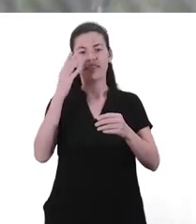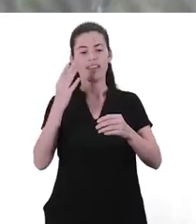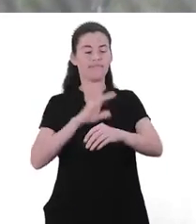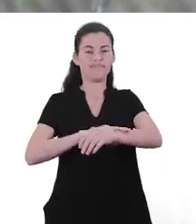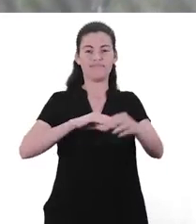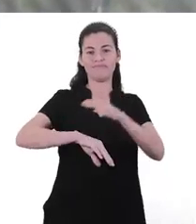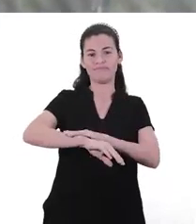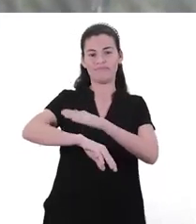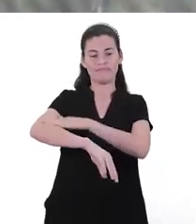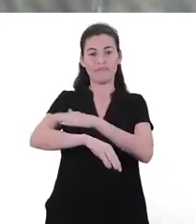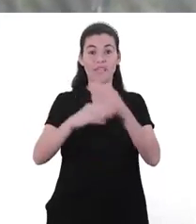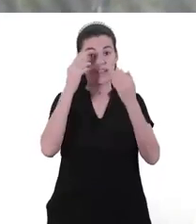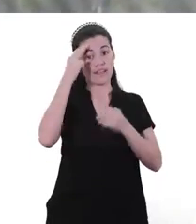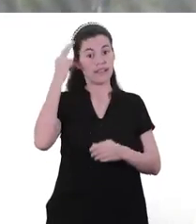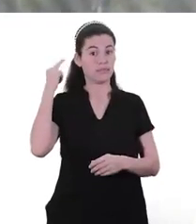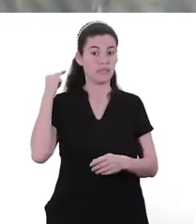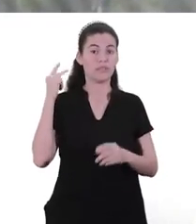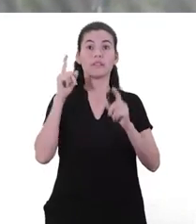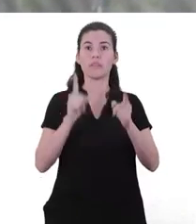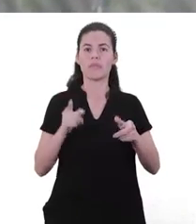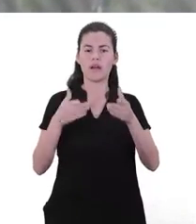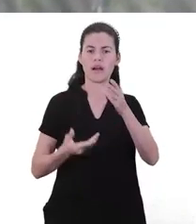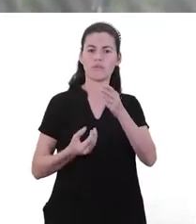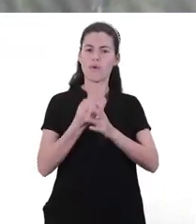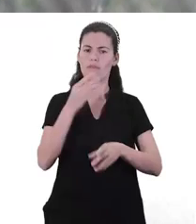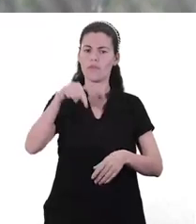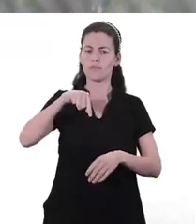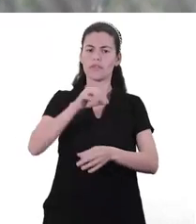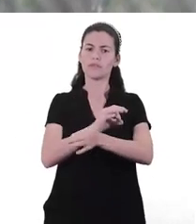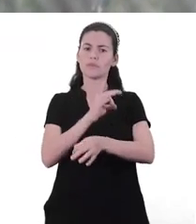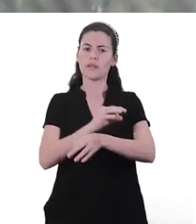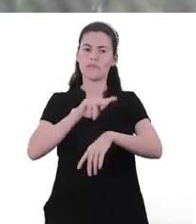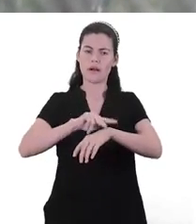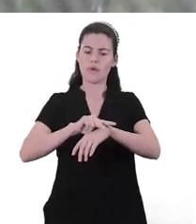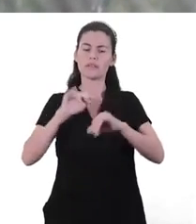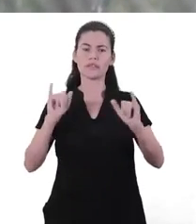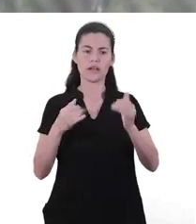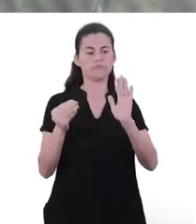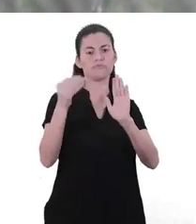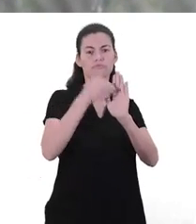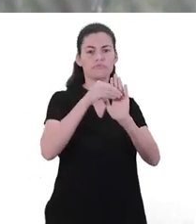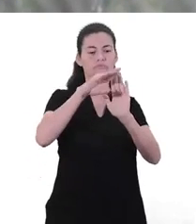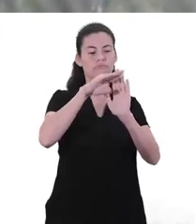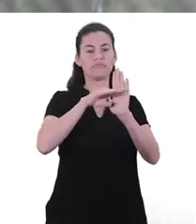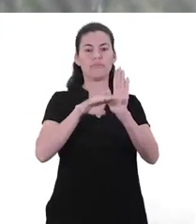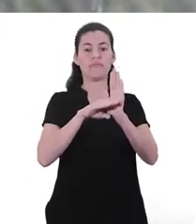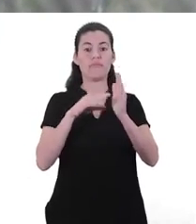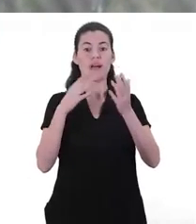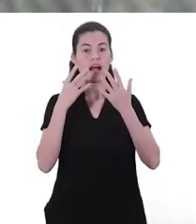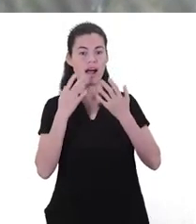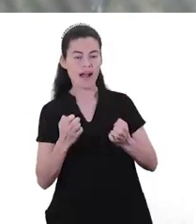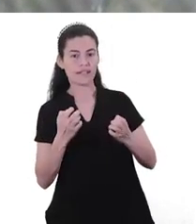que vivir esa experiencia. Hoy también se da que en los colegios ya se está implementando como materia la parte de artes,